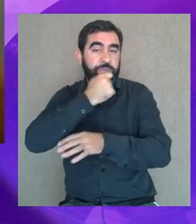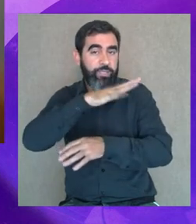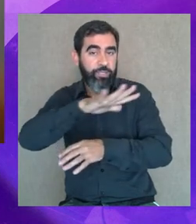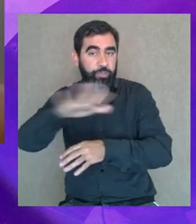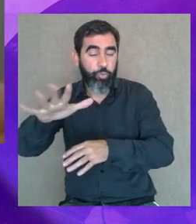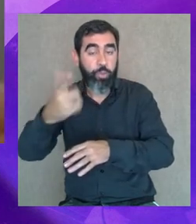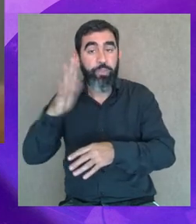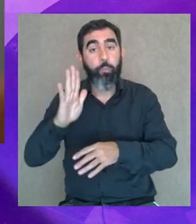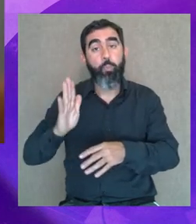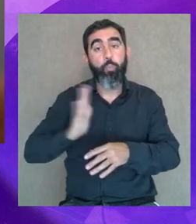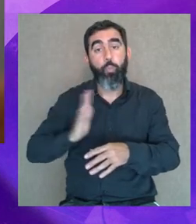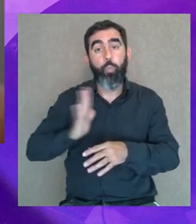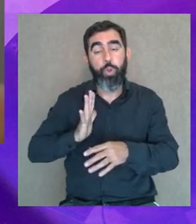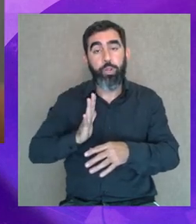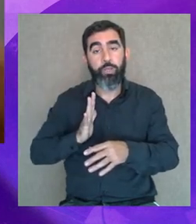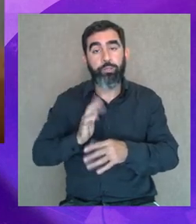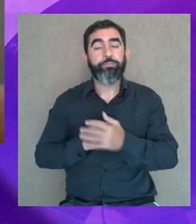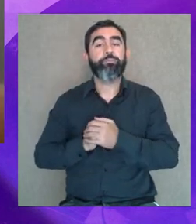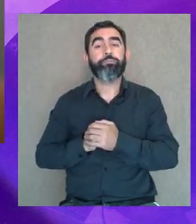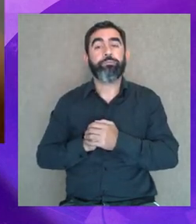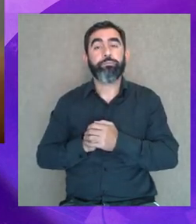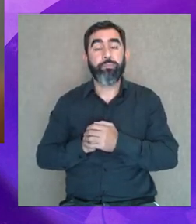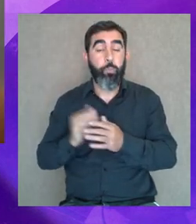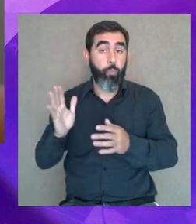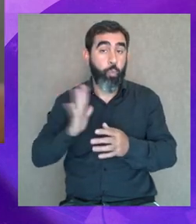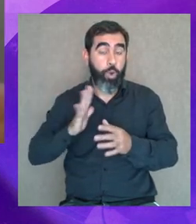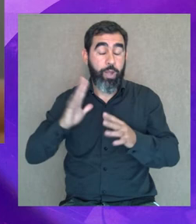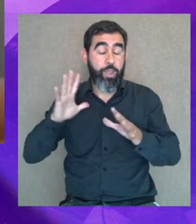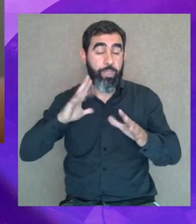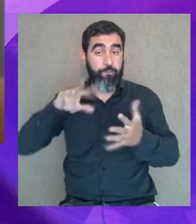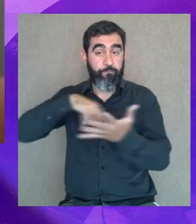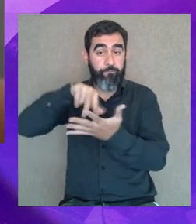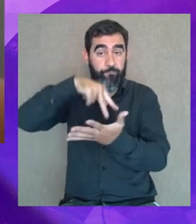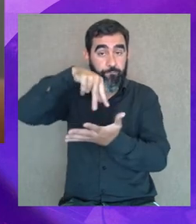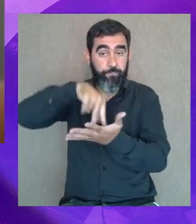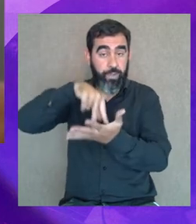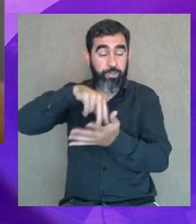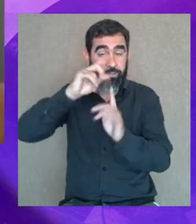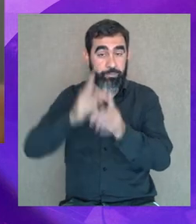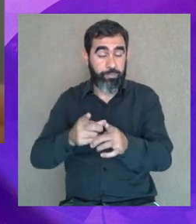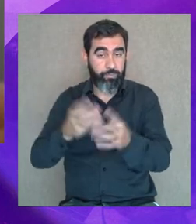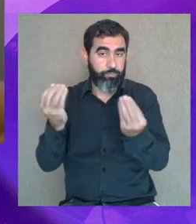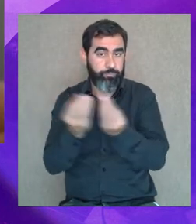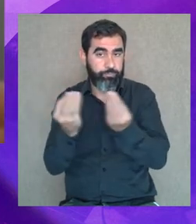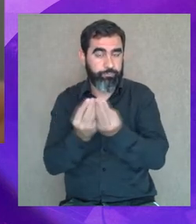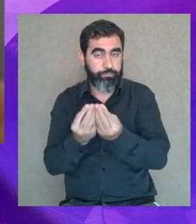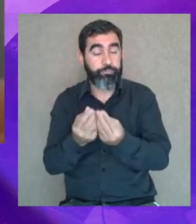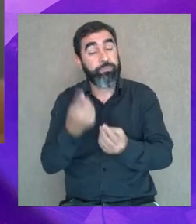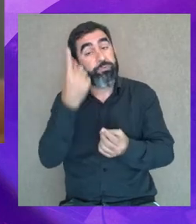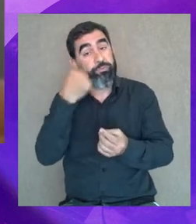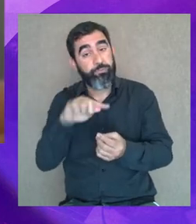historia muy fuerte de las mujeres de mujeres en el valey además en la época que la danza estaba marianes graham